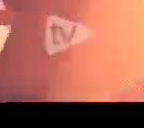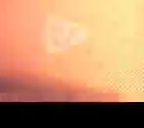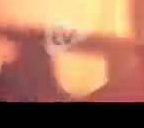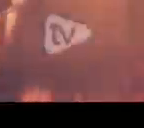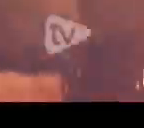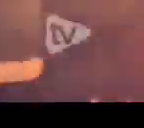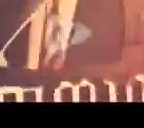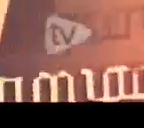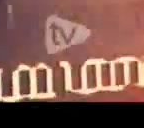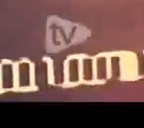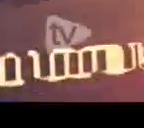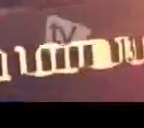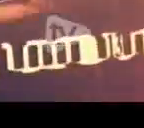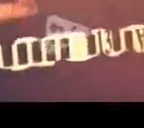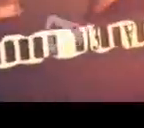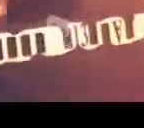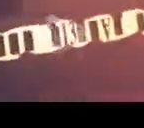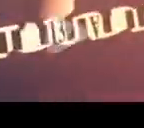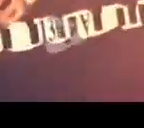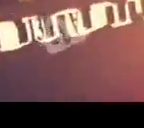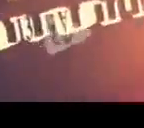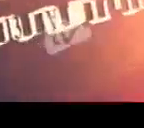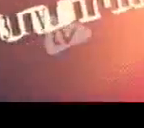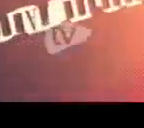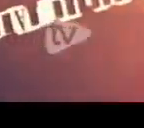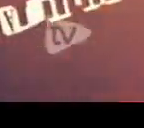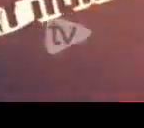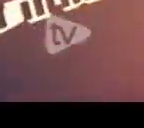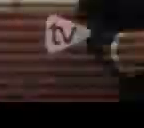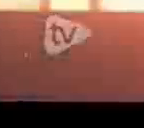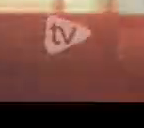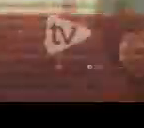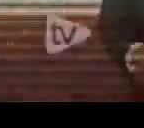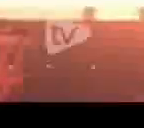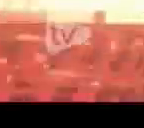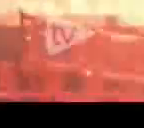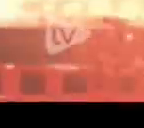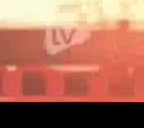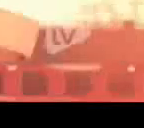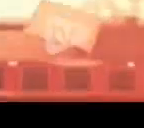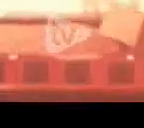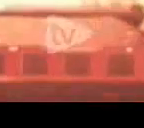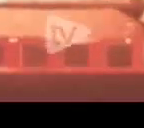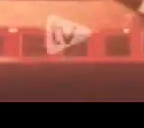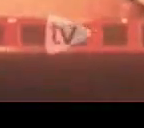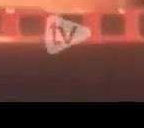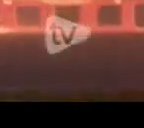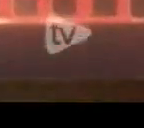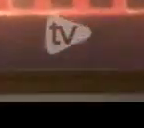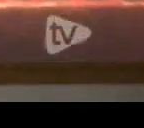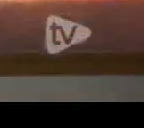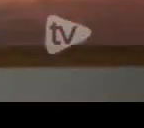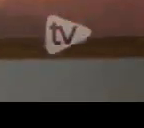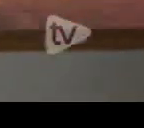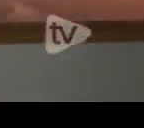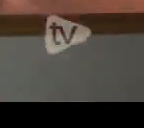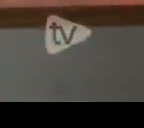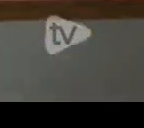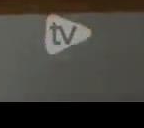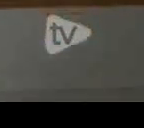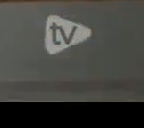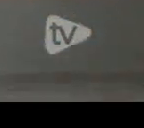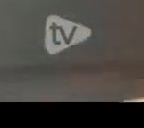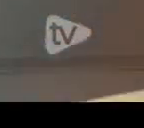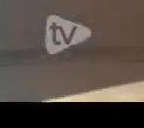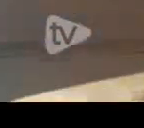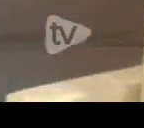sus experiencias, su trayectoria y su visión del periodismo actual. Soy Carlos Montero y los invito a ver Periodismo sobre